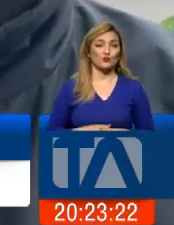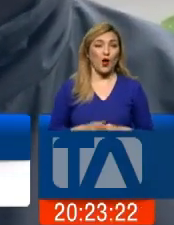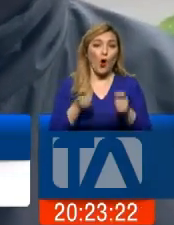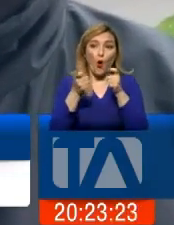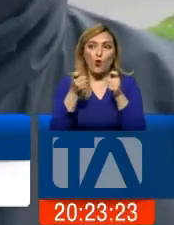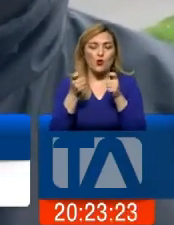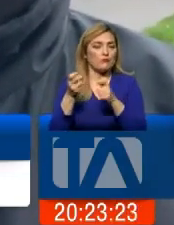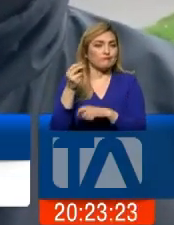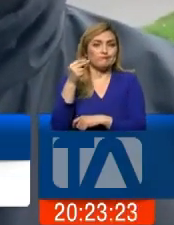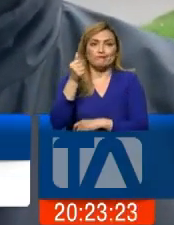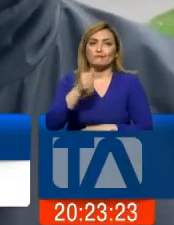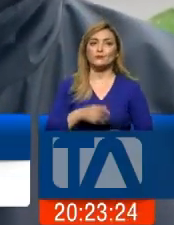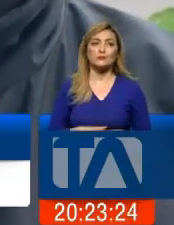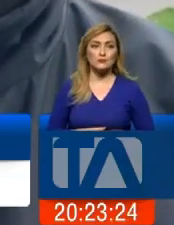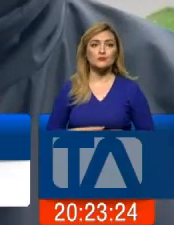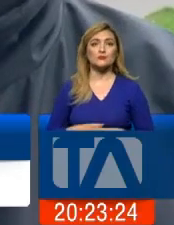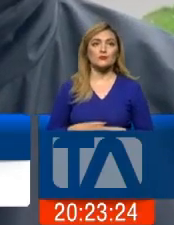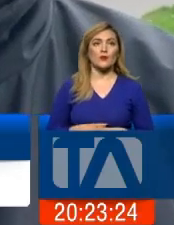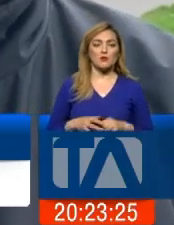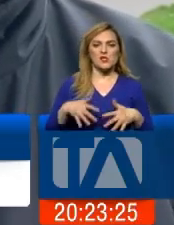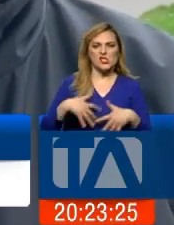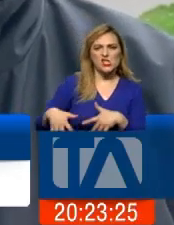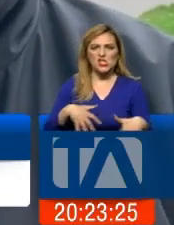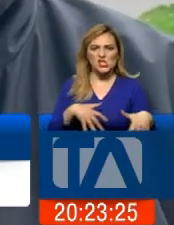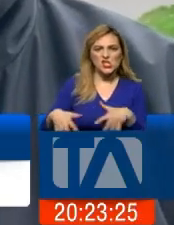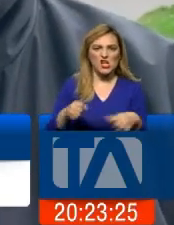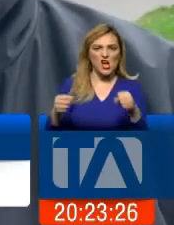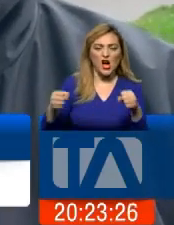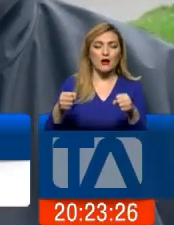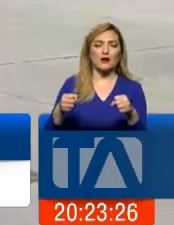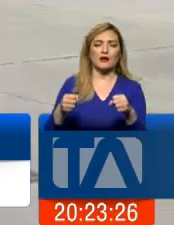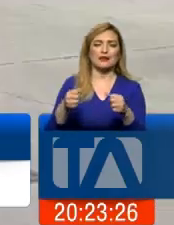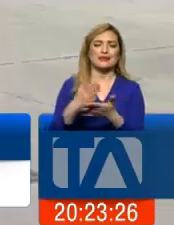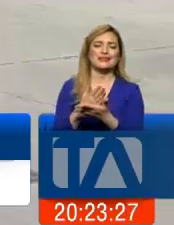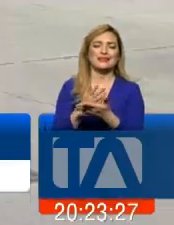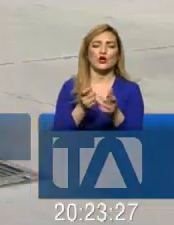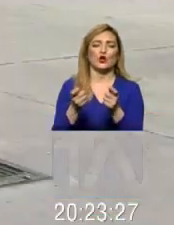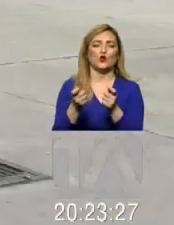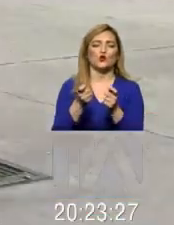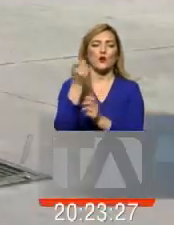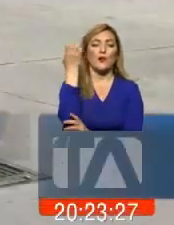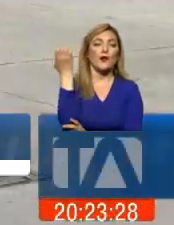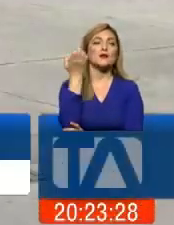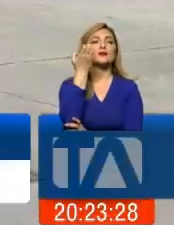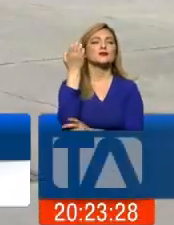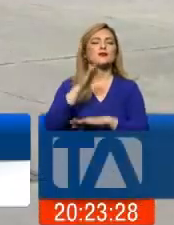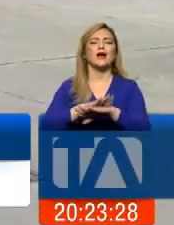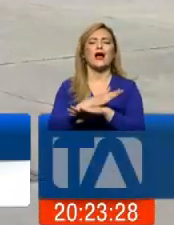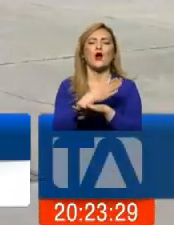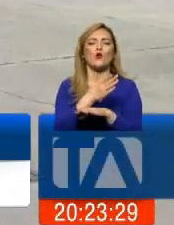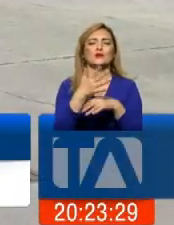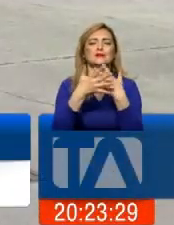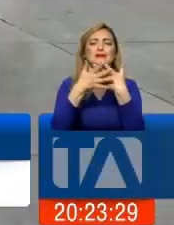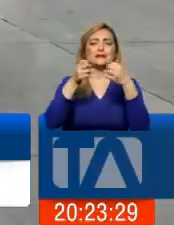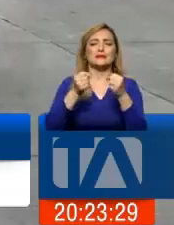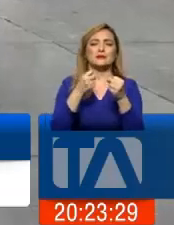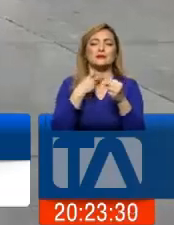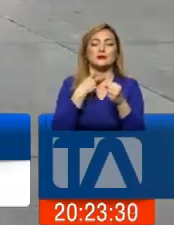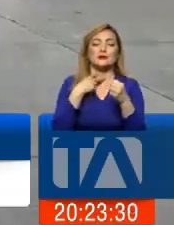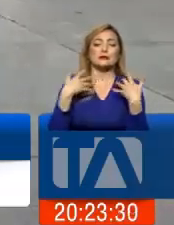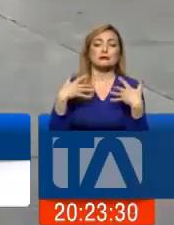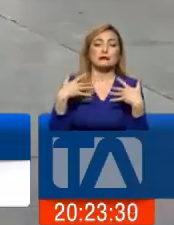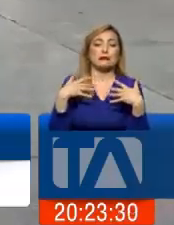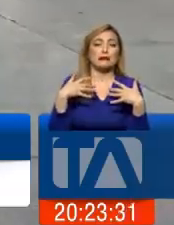controlar a tiempo un posible amotinamiento, no pasó a mayores. La emergencia se generó debido al nerviosismo de los internos